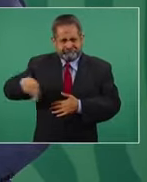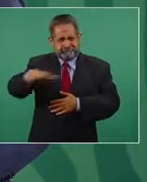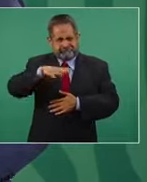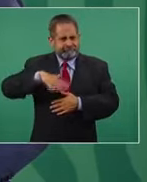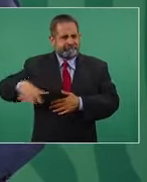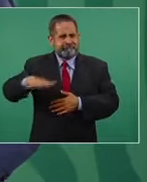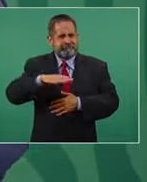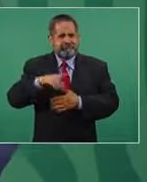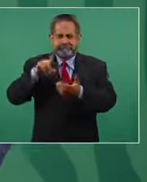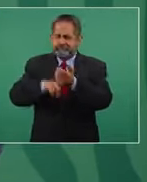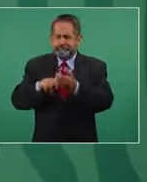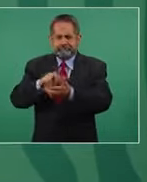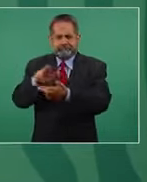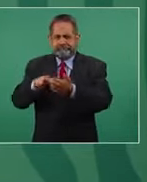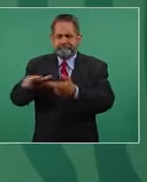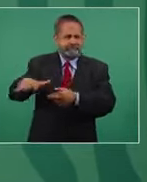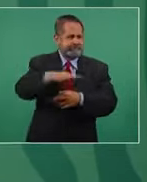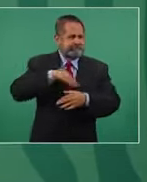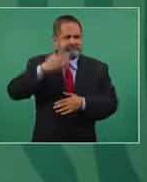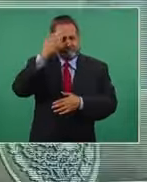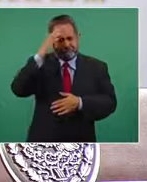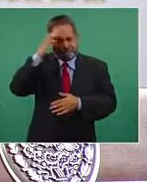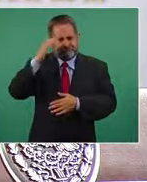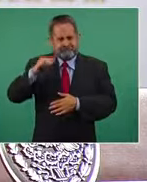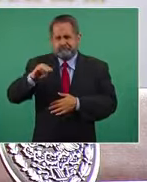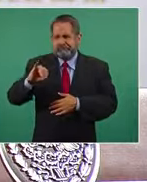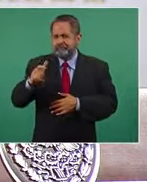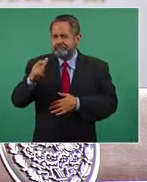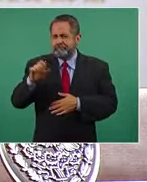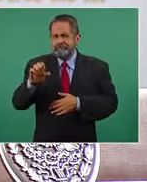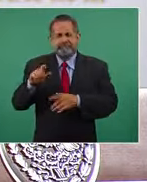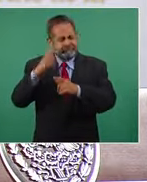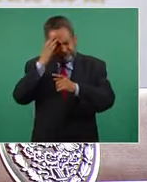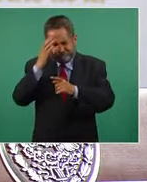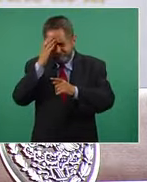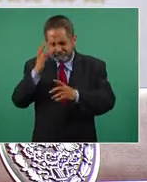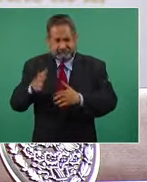esa región mije, y son